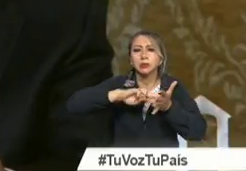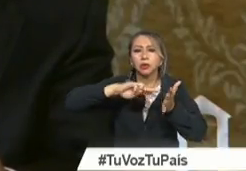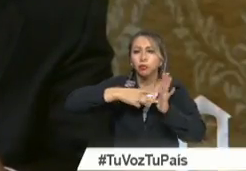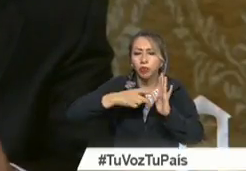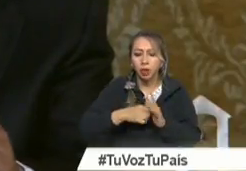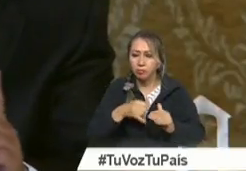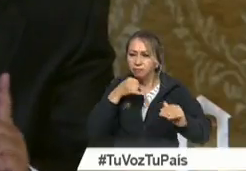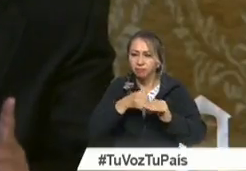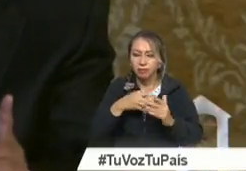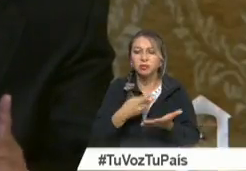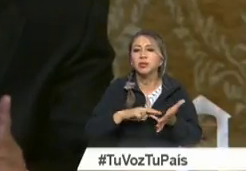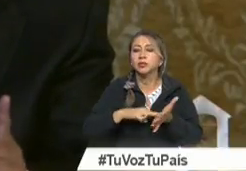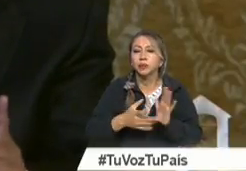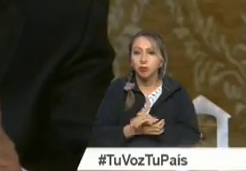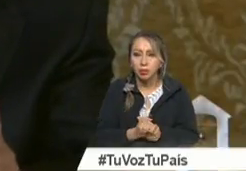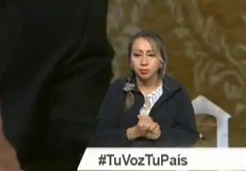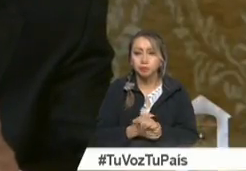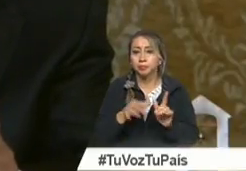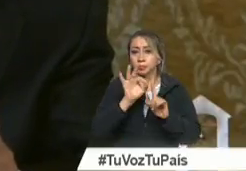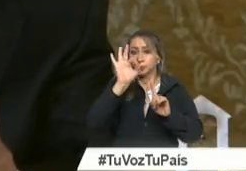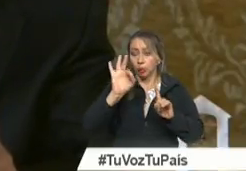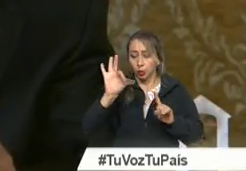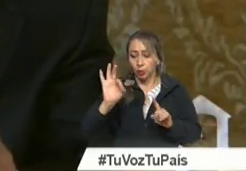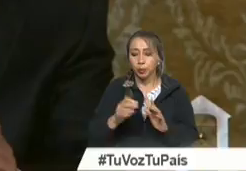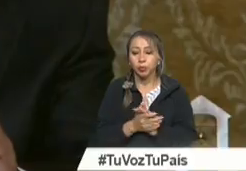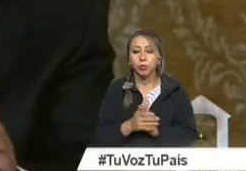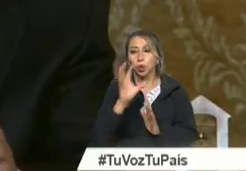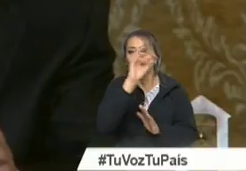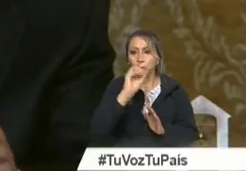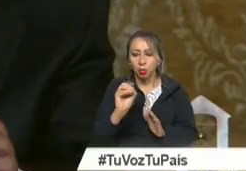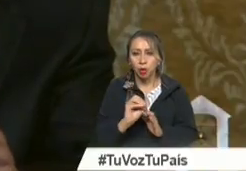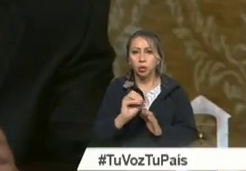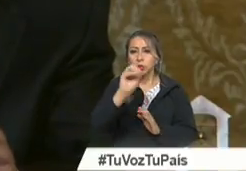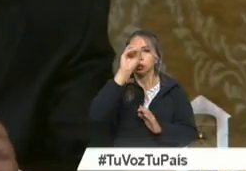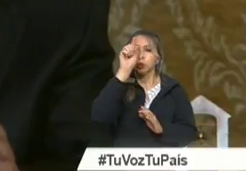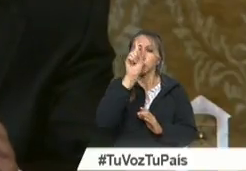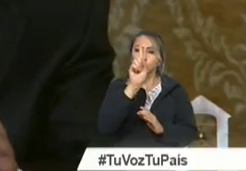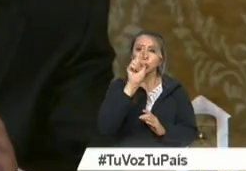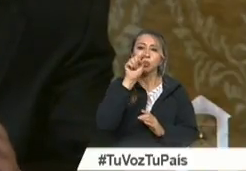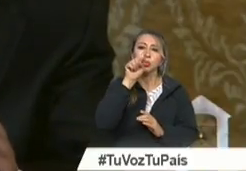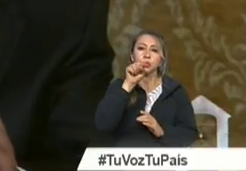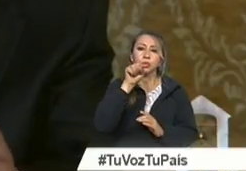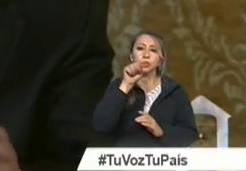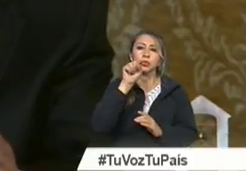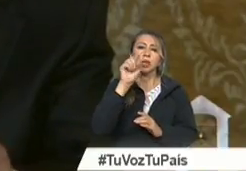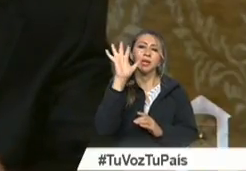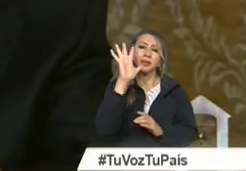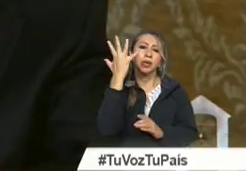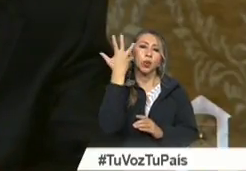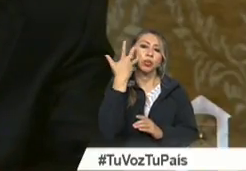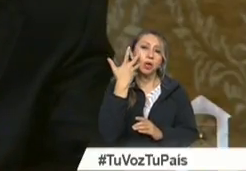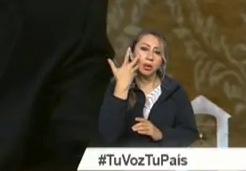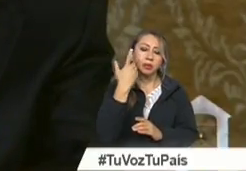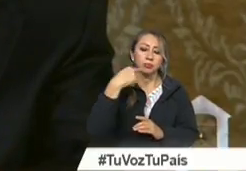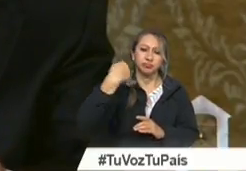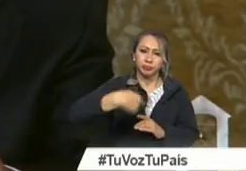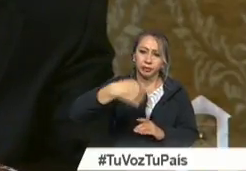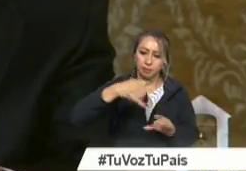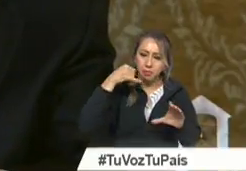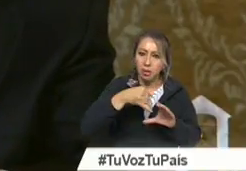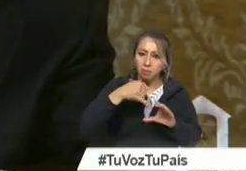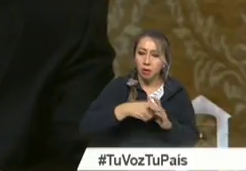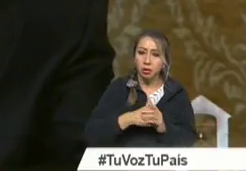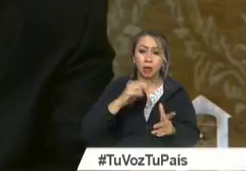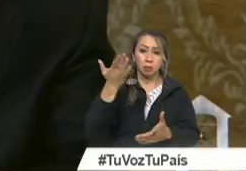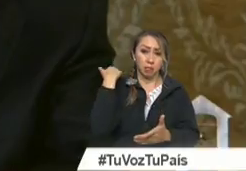requisitos significan en esa cifra un promedio de cinco de uno cada cinco días y hasta